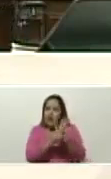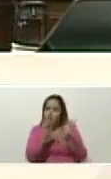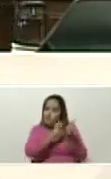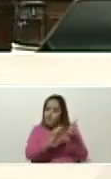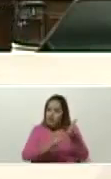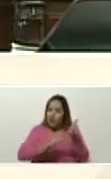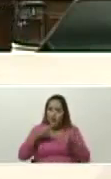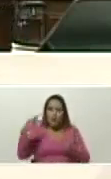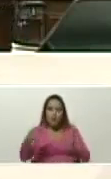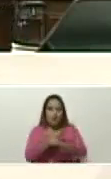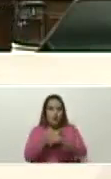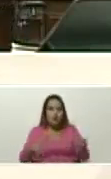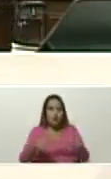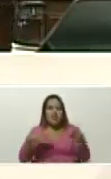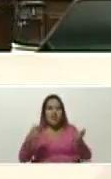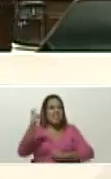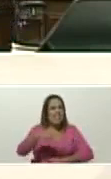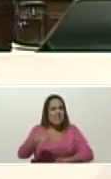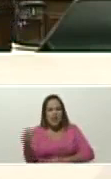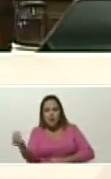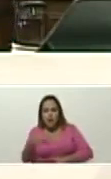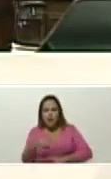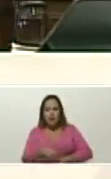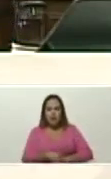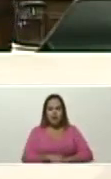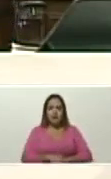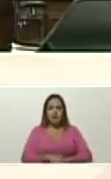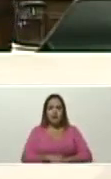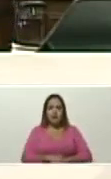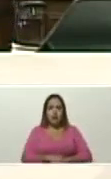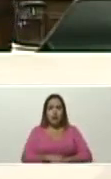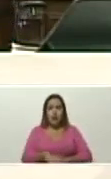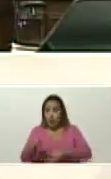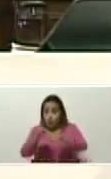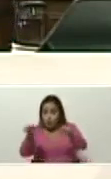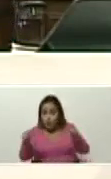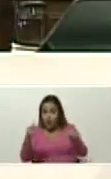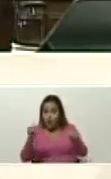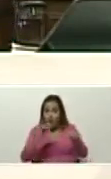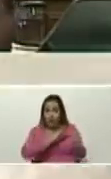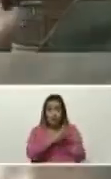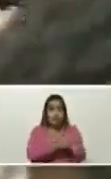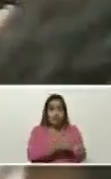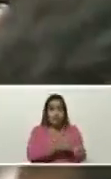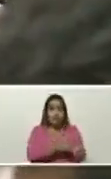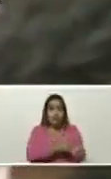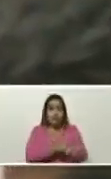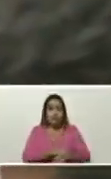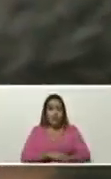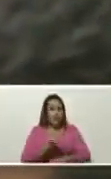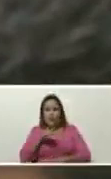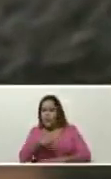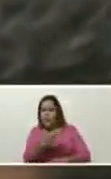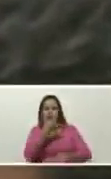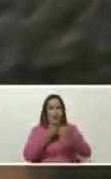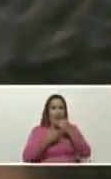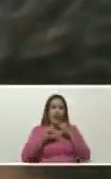públicas? ¿Cuáles son los elementos principales? ¿Tiene el poder? No tenemos excusa, no podemos